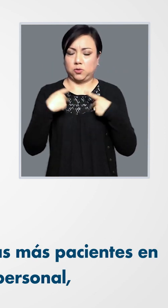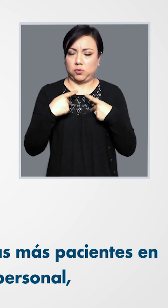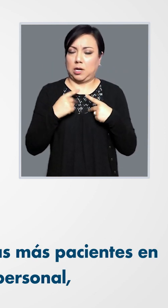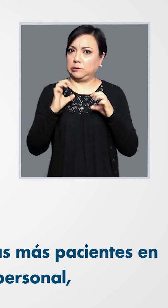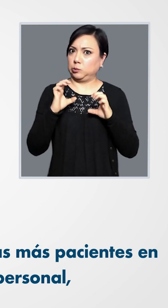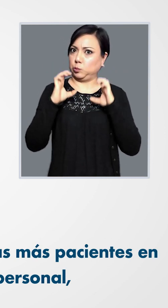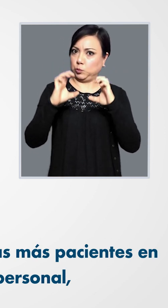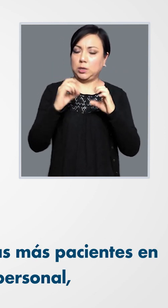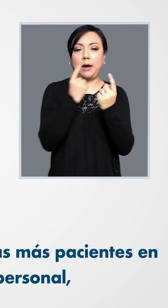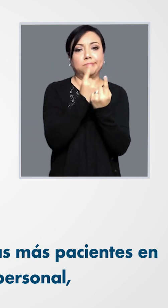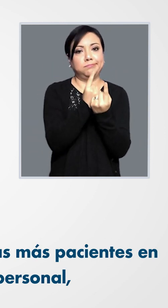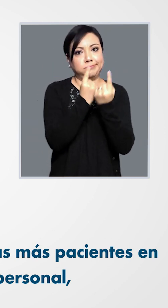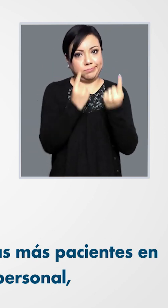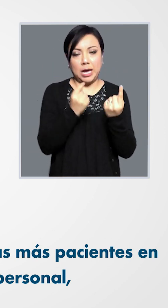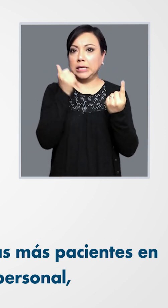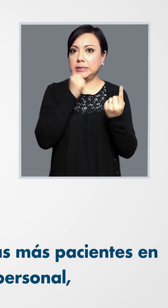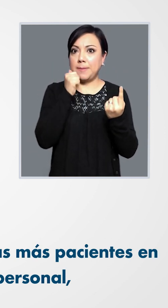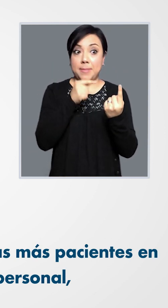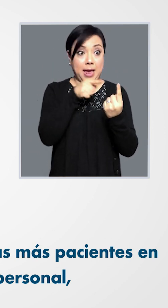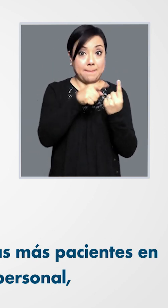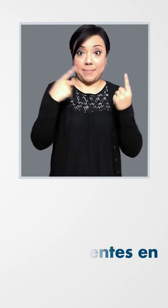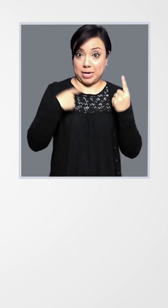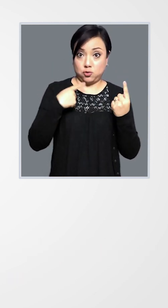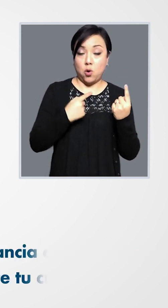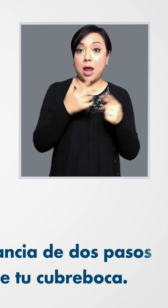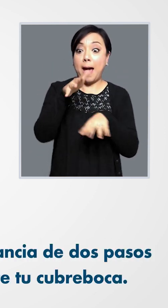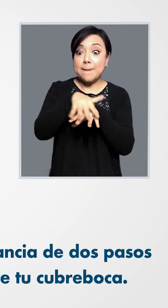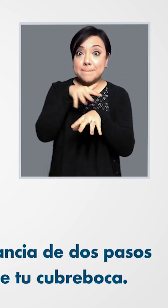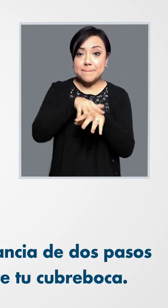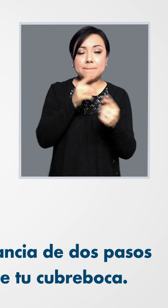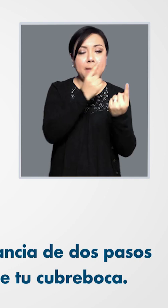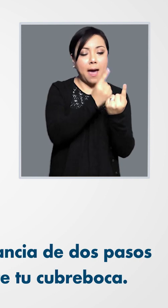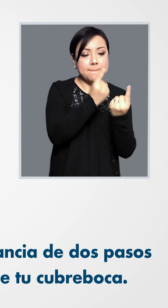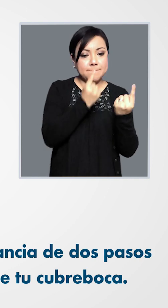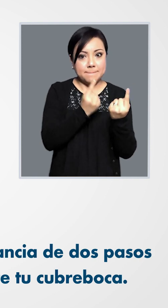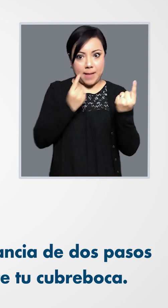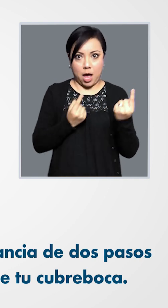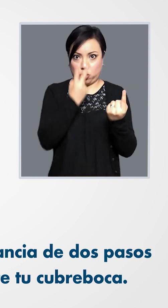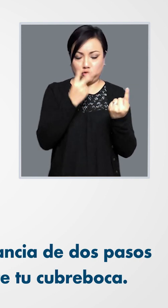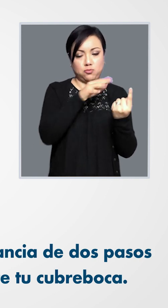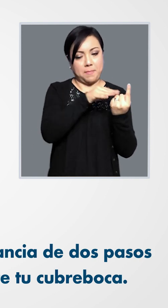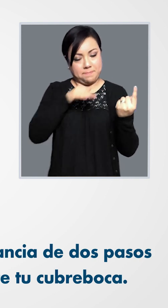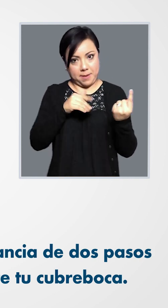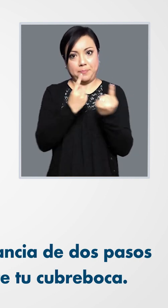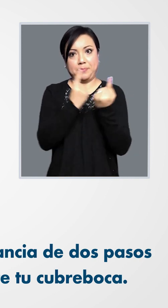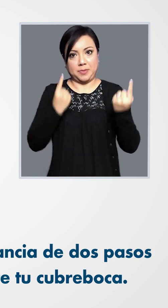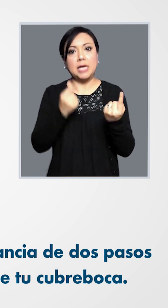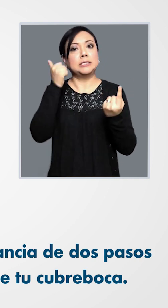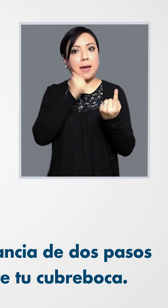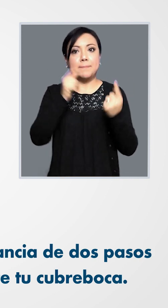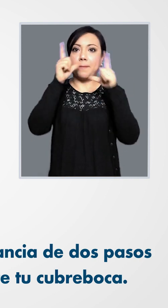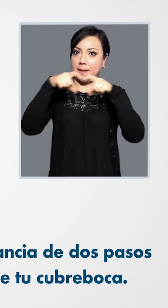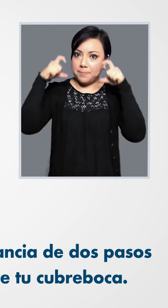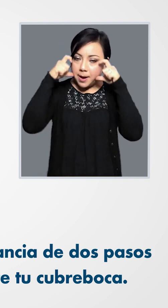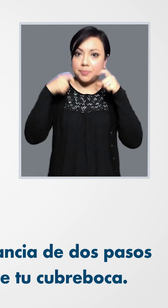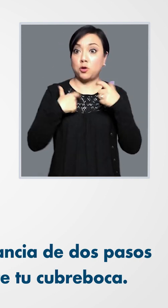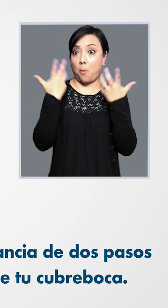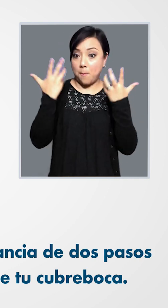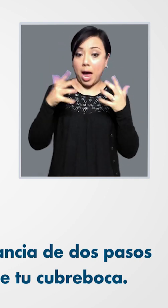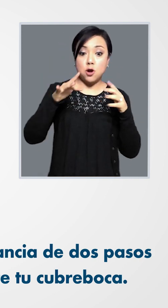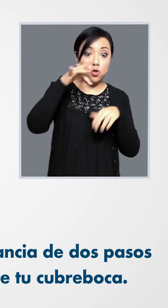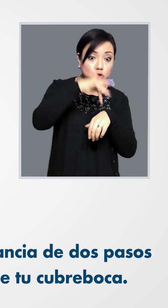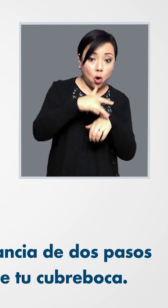más pacientes en espera más acompañantes y más personal deberás asegurarte de guardar la sana distancia de dos pasos en relación a ellos y usar obligatoriamente